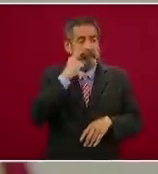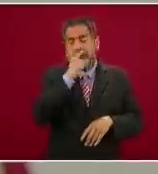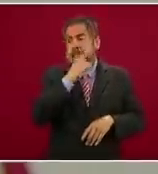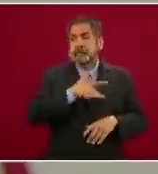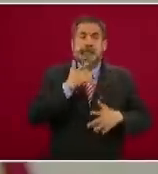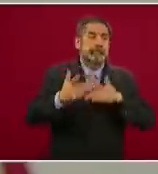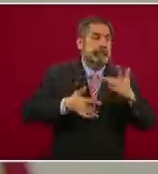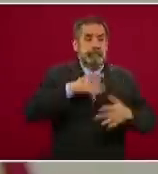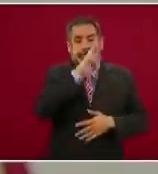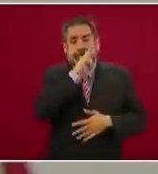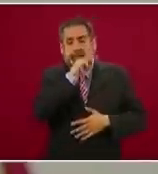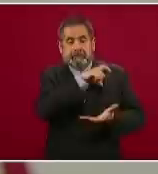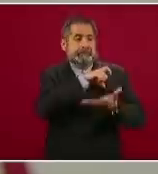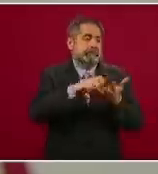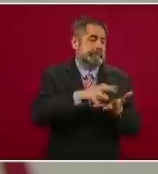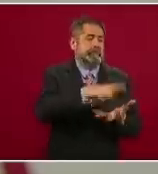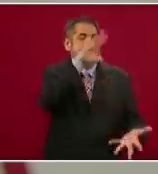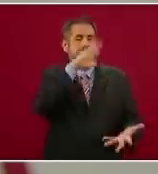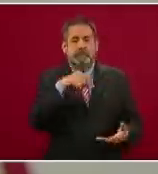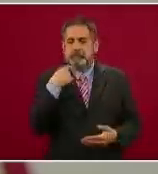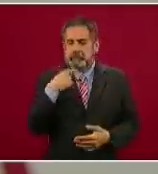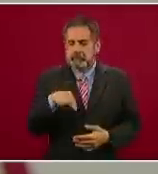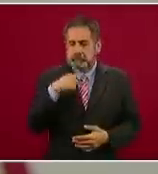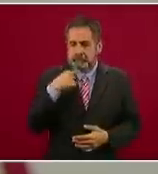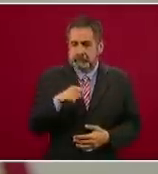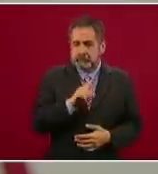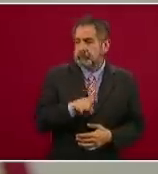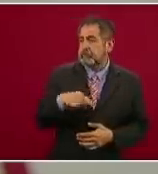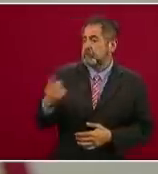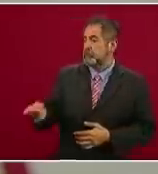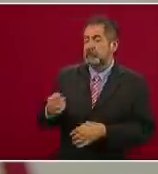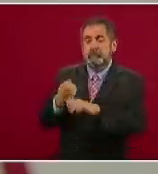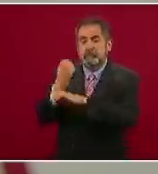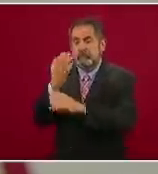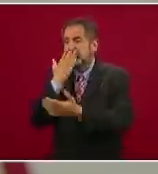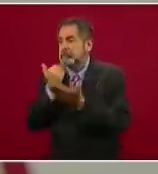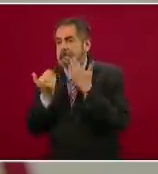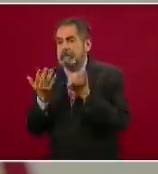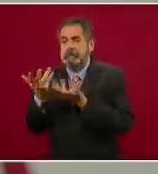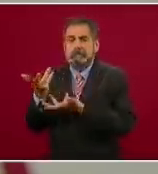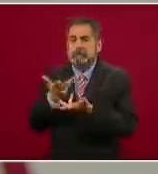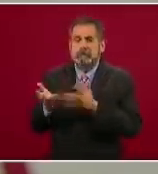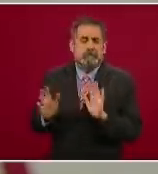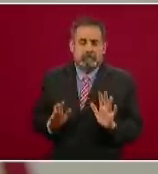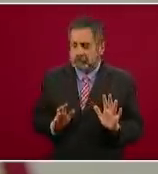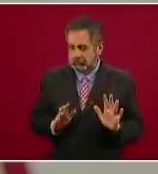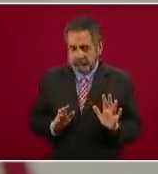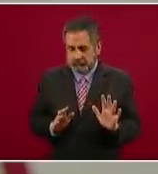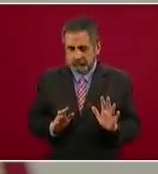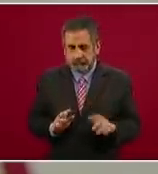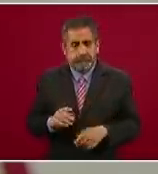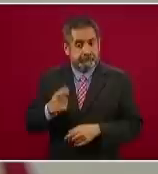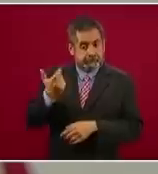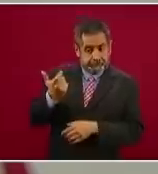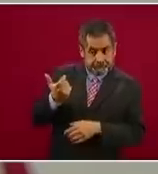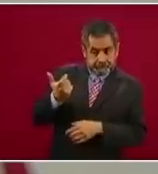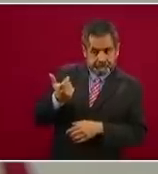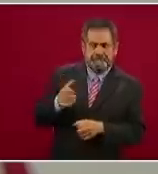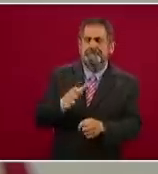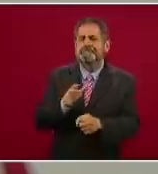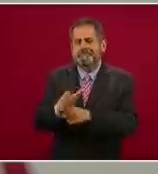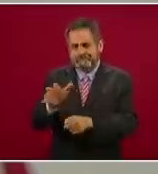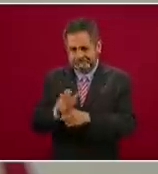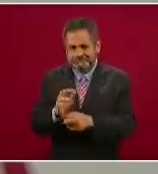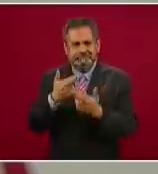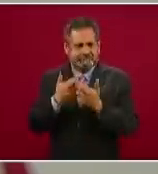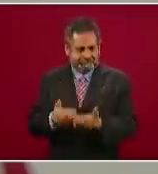de pánico y en el estado vecino se quede sin recursos, sin materiales. Dinero no falta. Agradecemos también